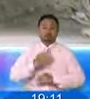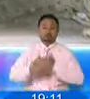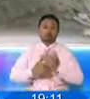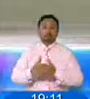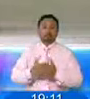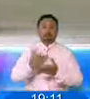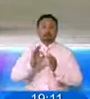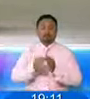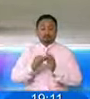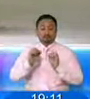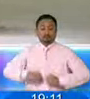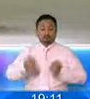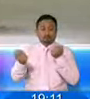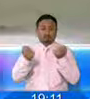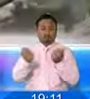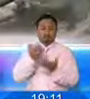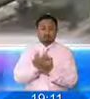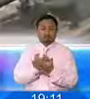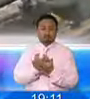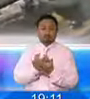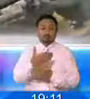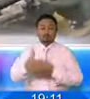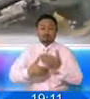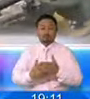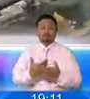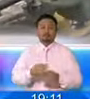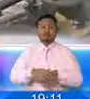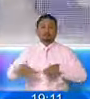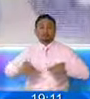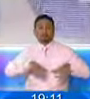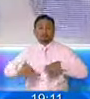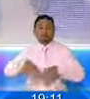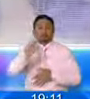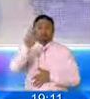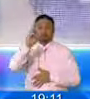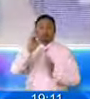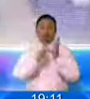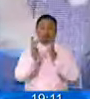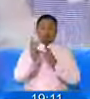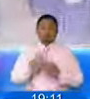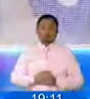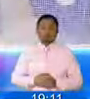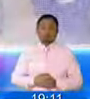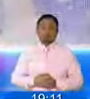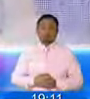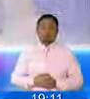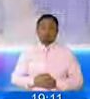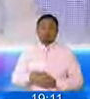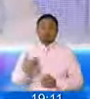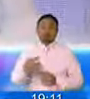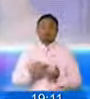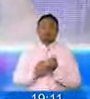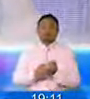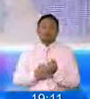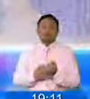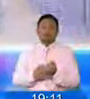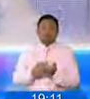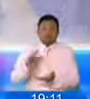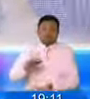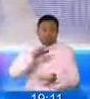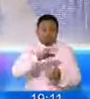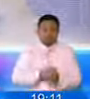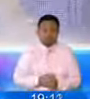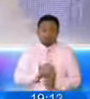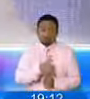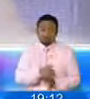del manejo económico que se ejecuta en Manabí tras el terremoto del 16 de abril. Los recursos asignados, por más que se diga lo contrario,